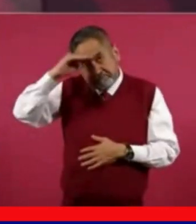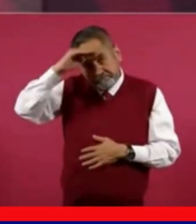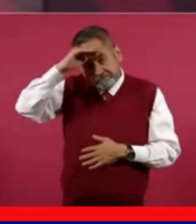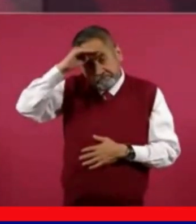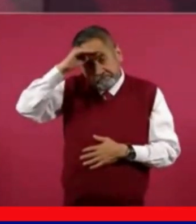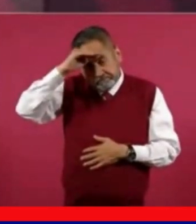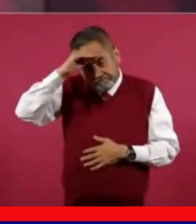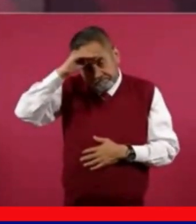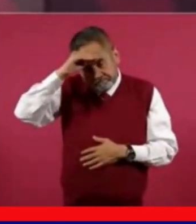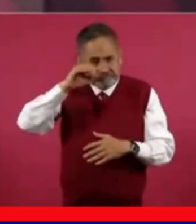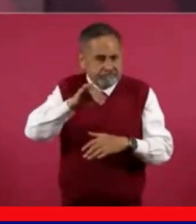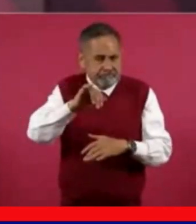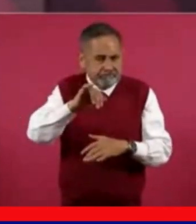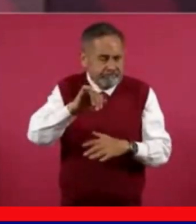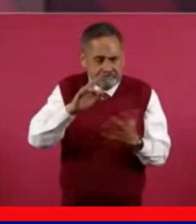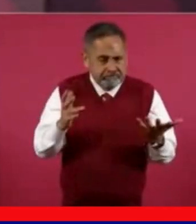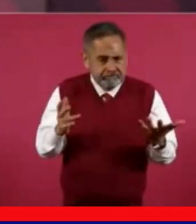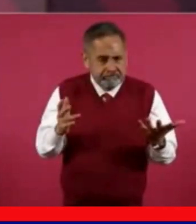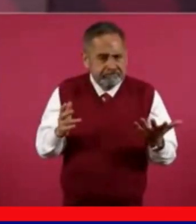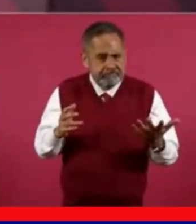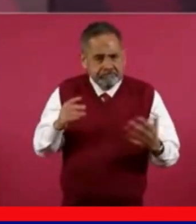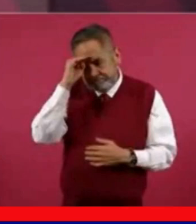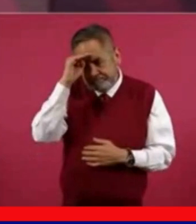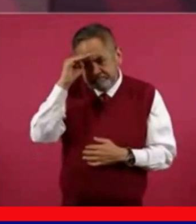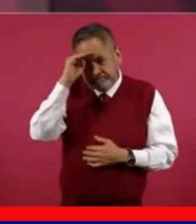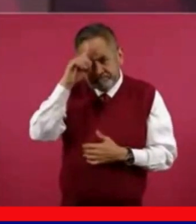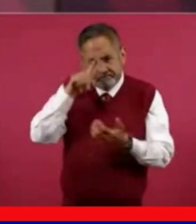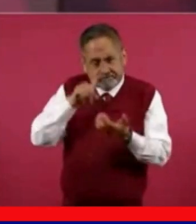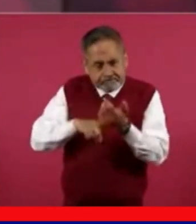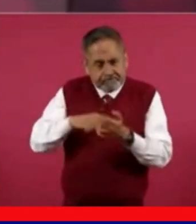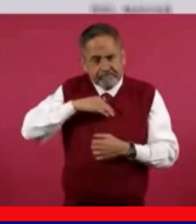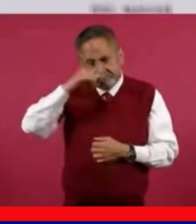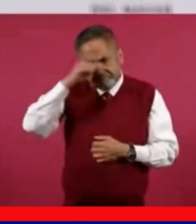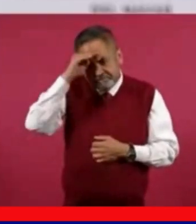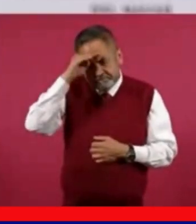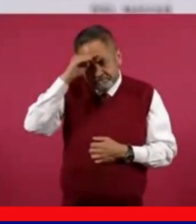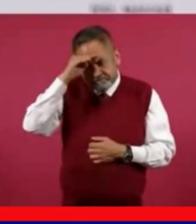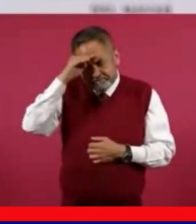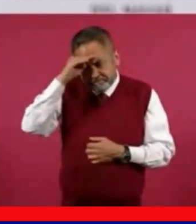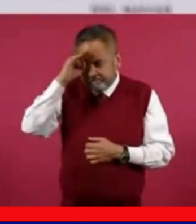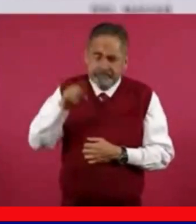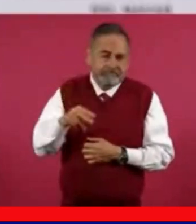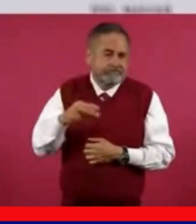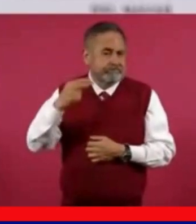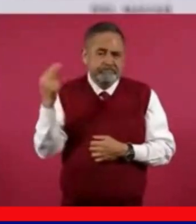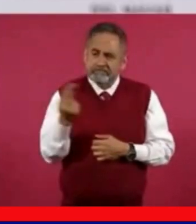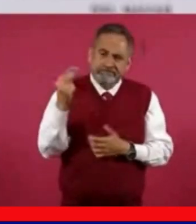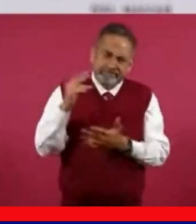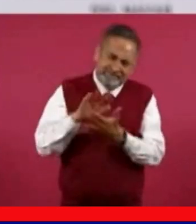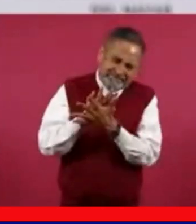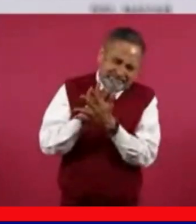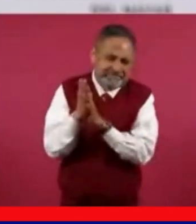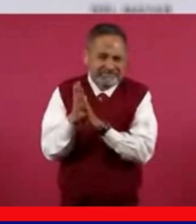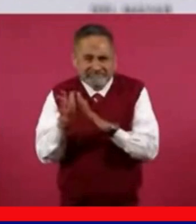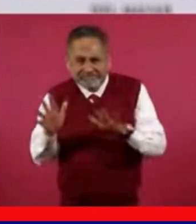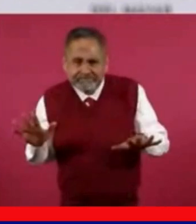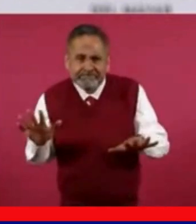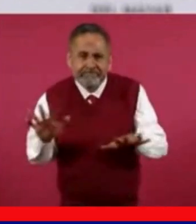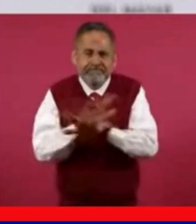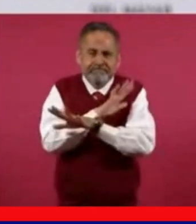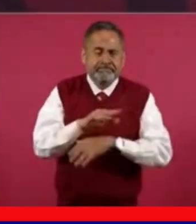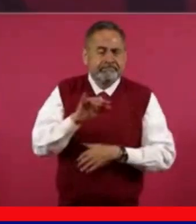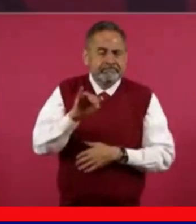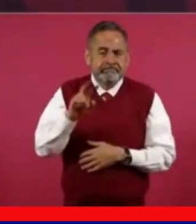expediente relacionado con Ricardo as pliego el cual involucra una suma de 35,000 millones de pesos el Gobierno